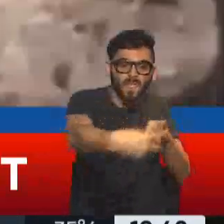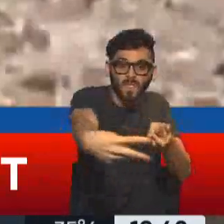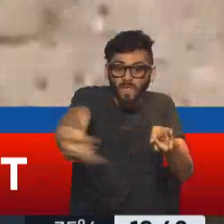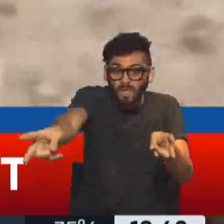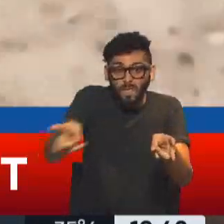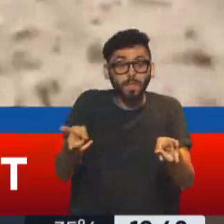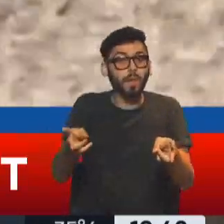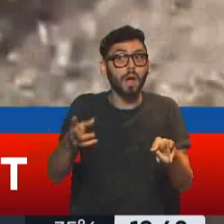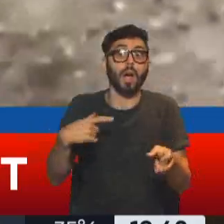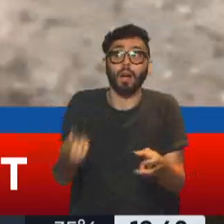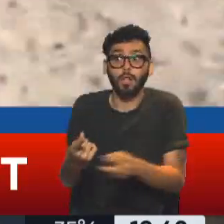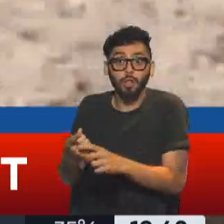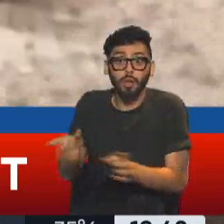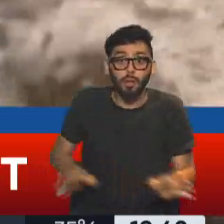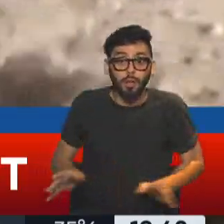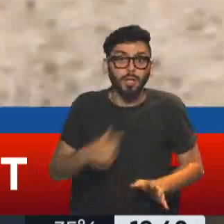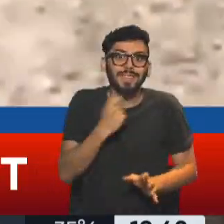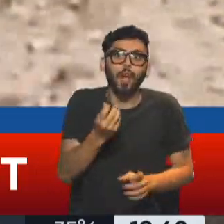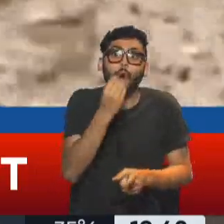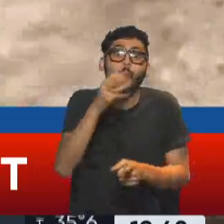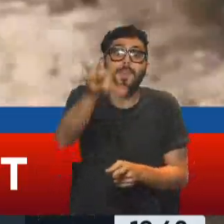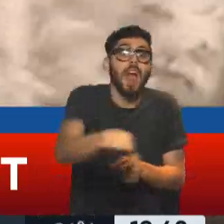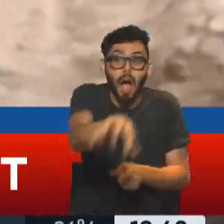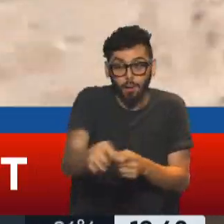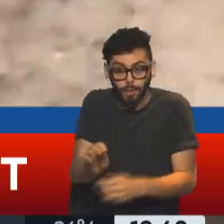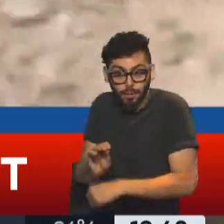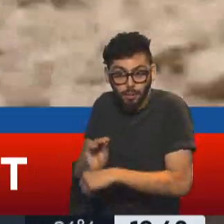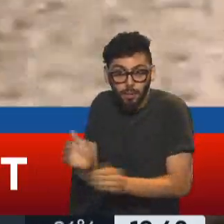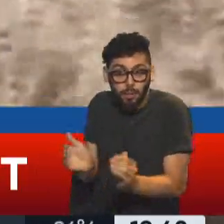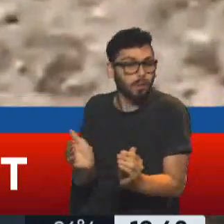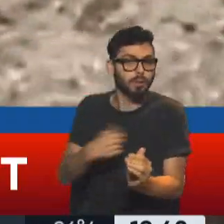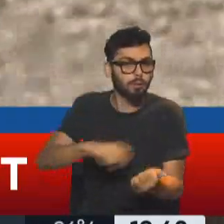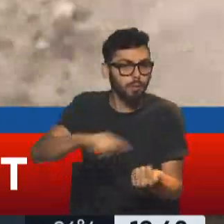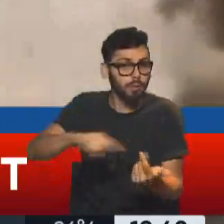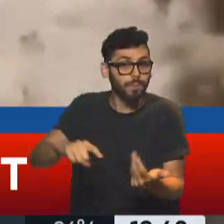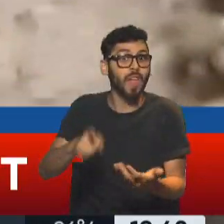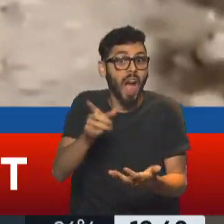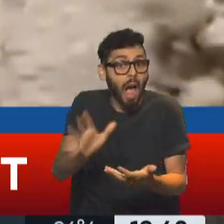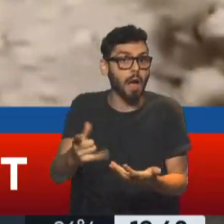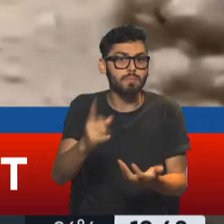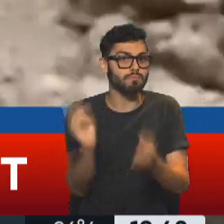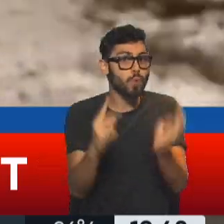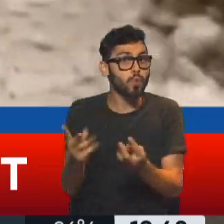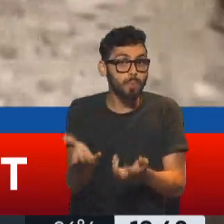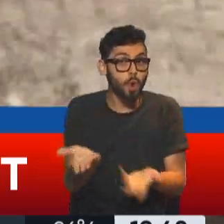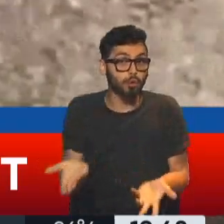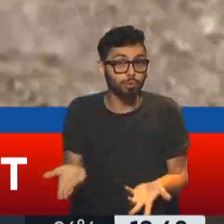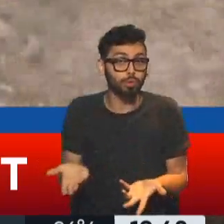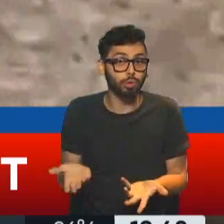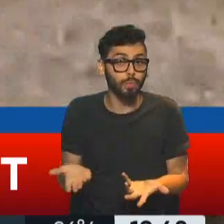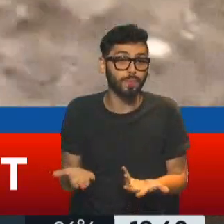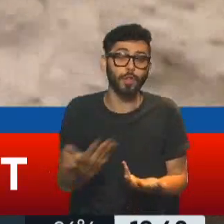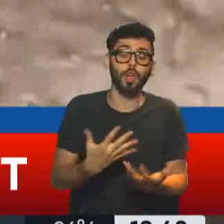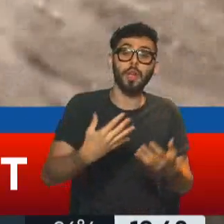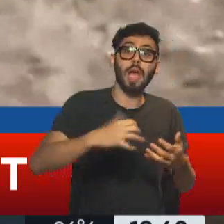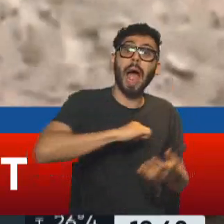aves movilizarse para alimentarse y traer comida a sus crías. Así fue como ese casi centenar de pingüinos murieron. El propietario de las